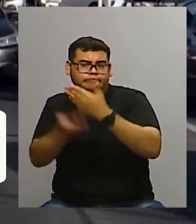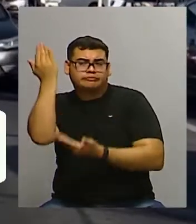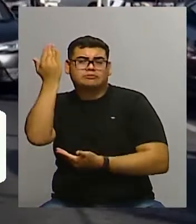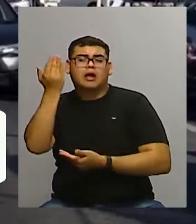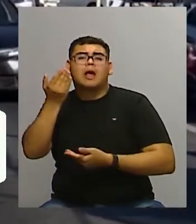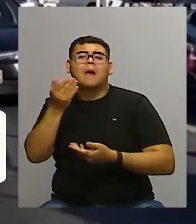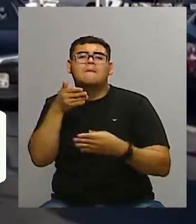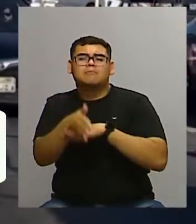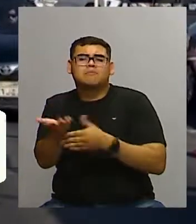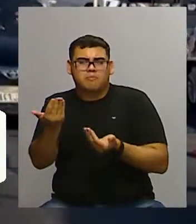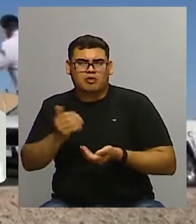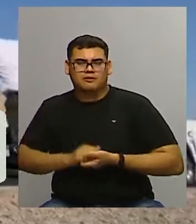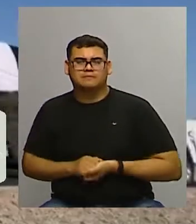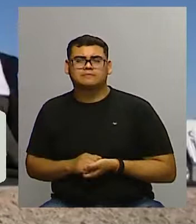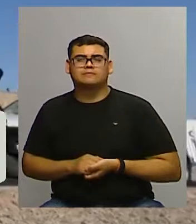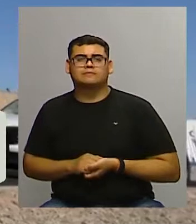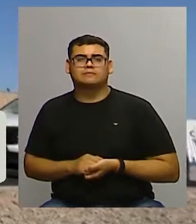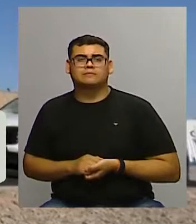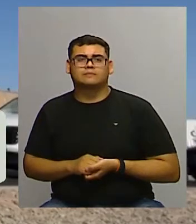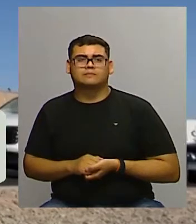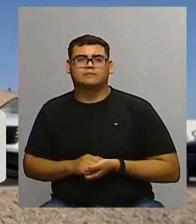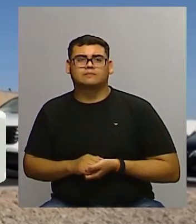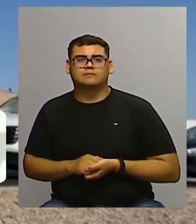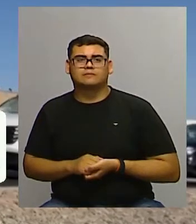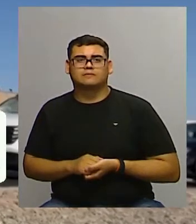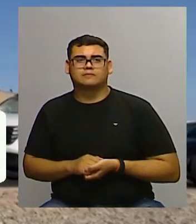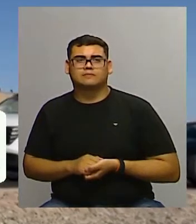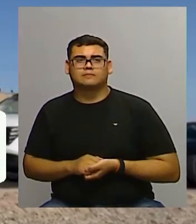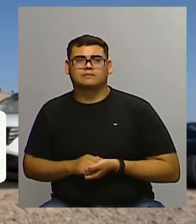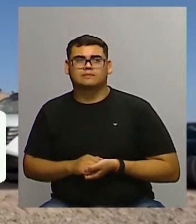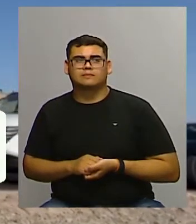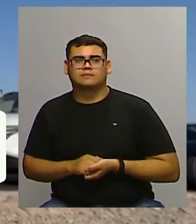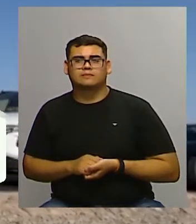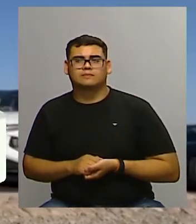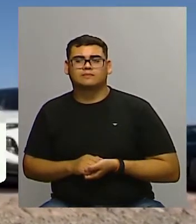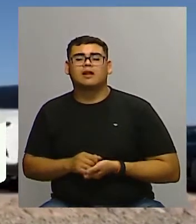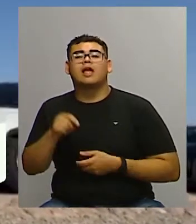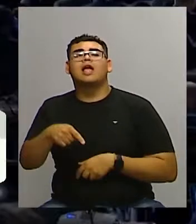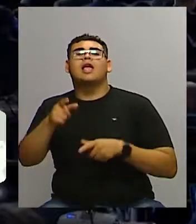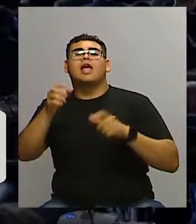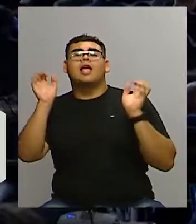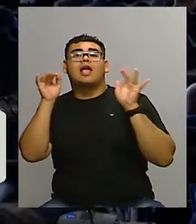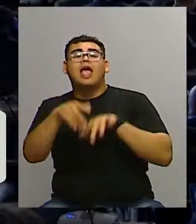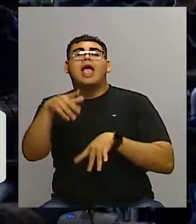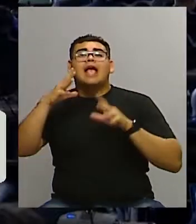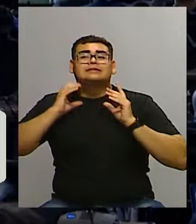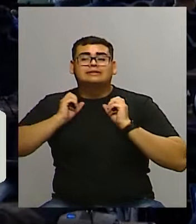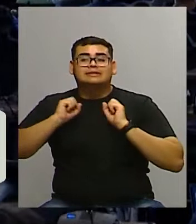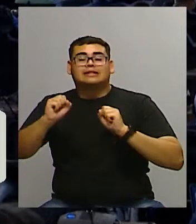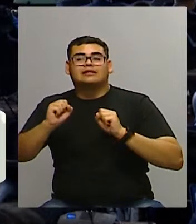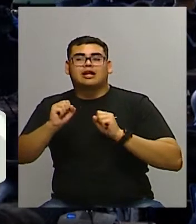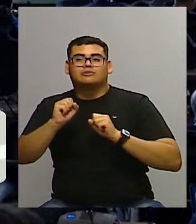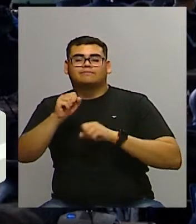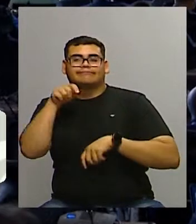insostenibles. Bueno, hay que decir que el acto de presentación contó con la presencia del secretario ejecutivo de la ONU por el cambio